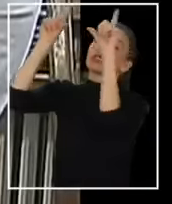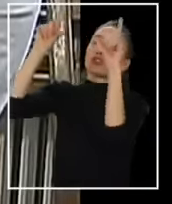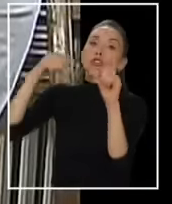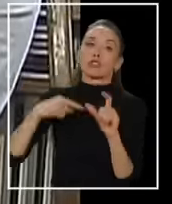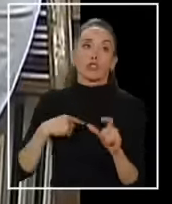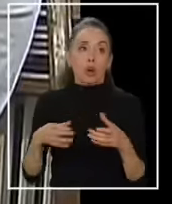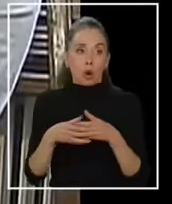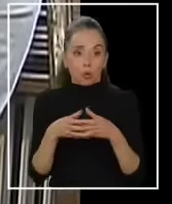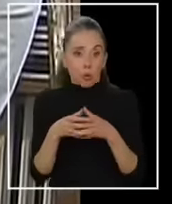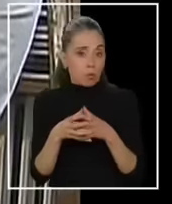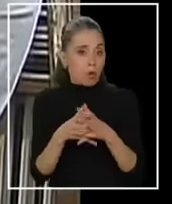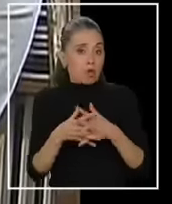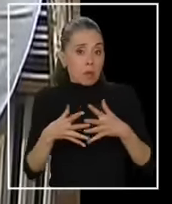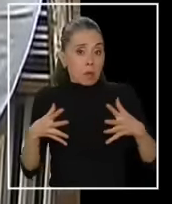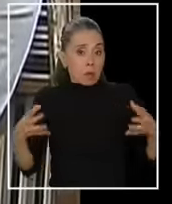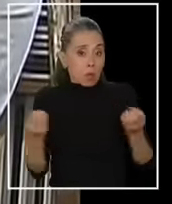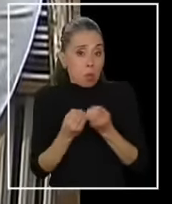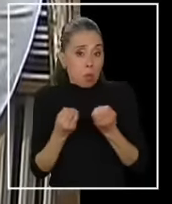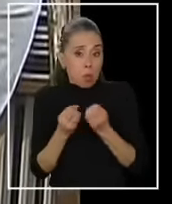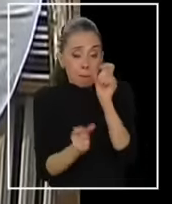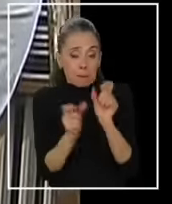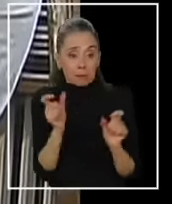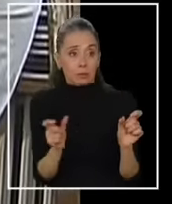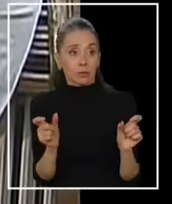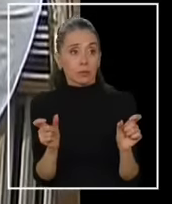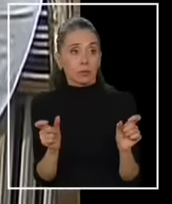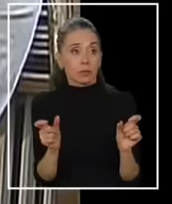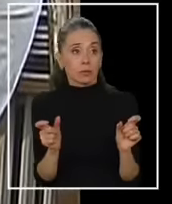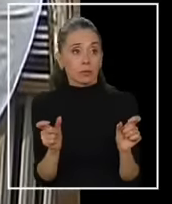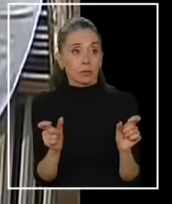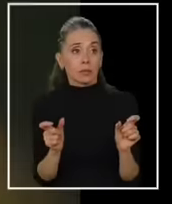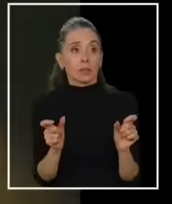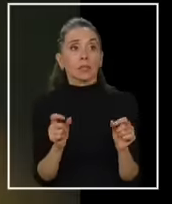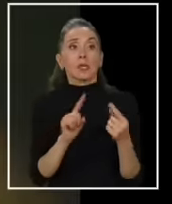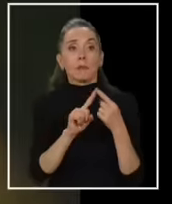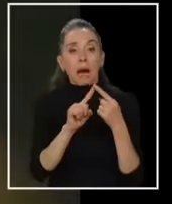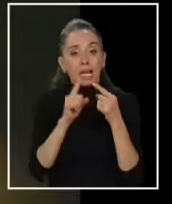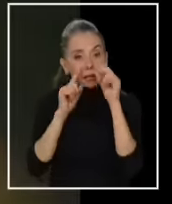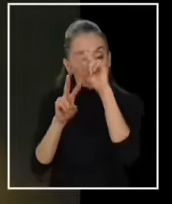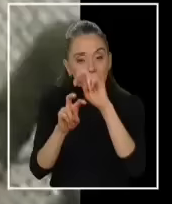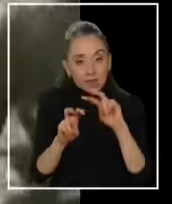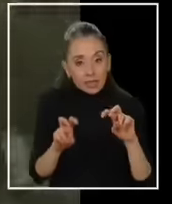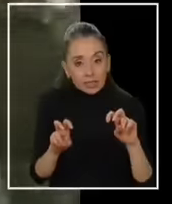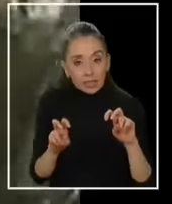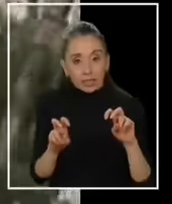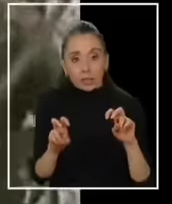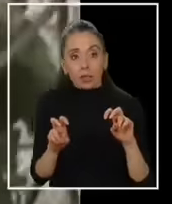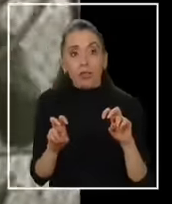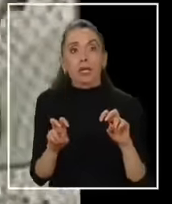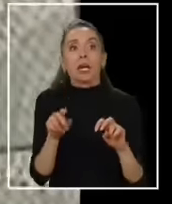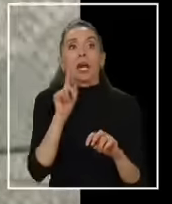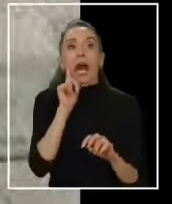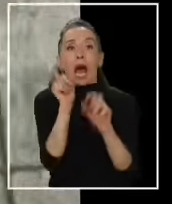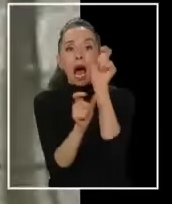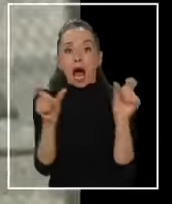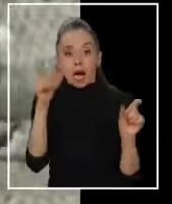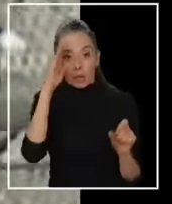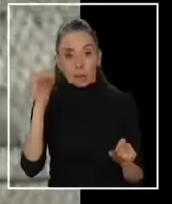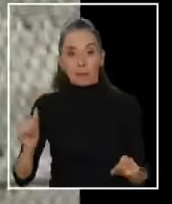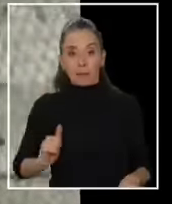un grupo grande, muy grande, de gente que participaba en la investigación. Me encontraron con militares que